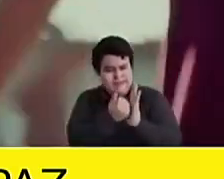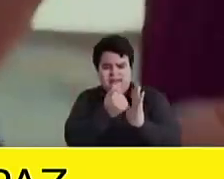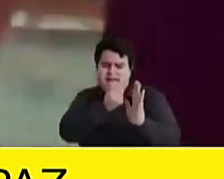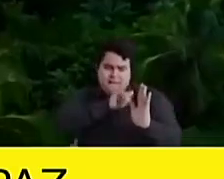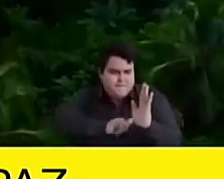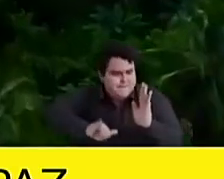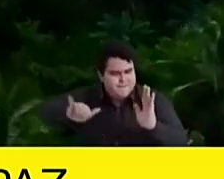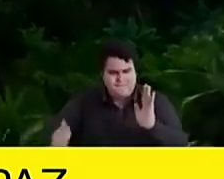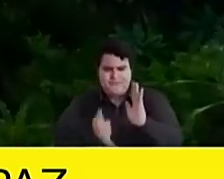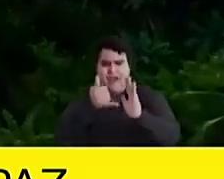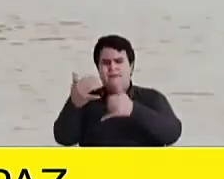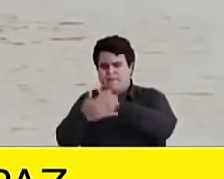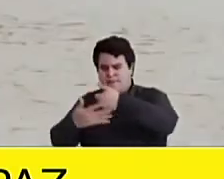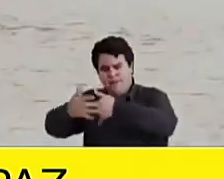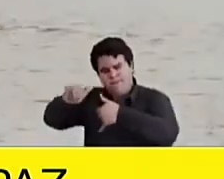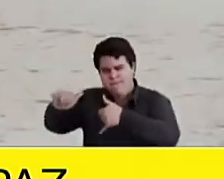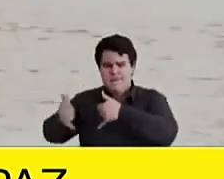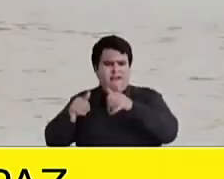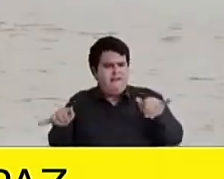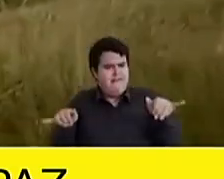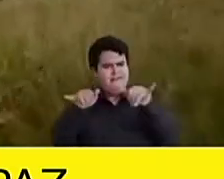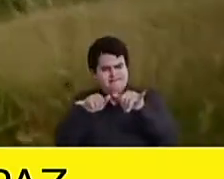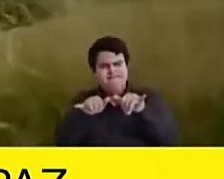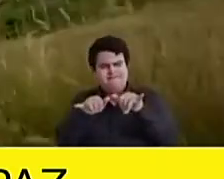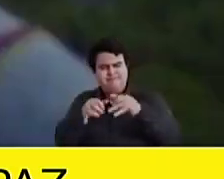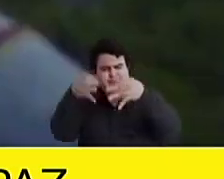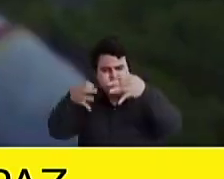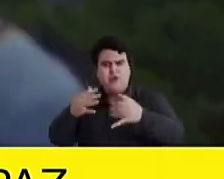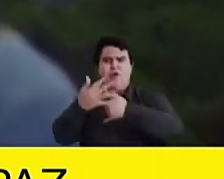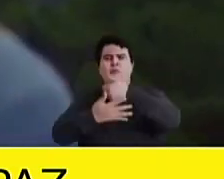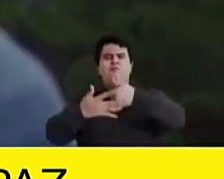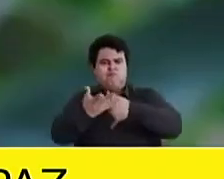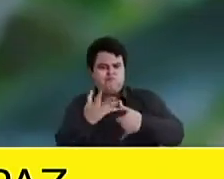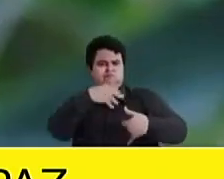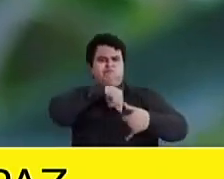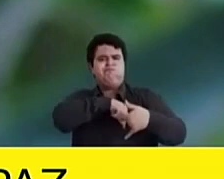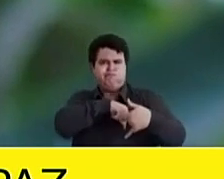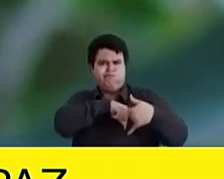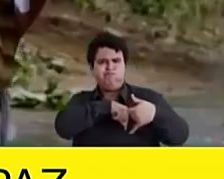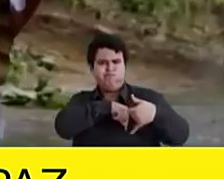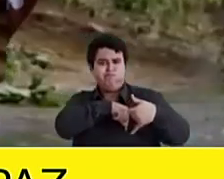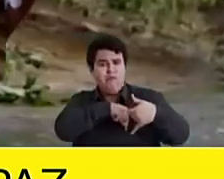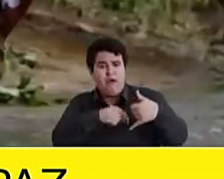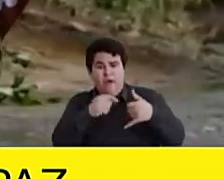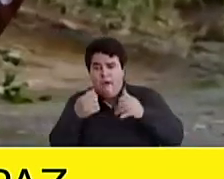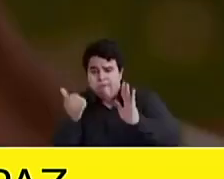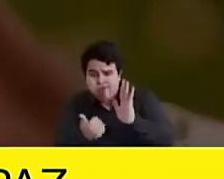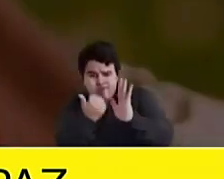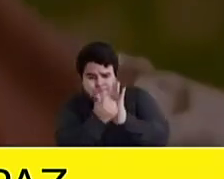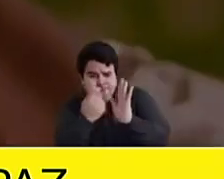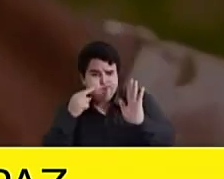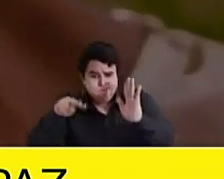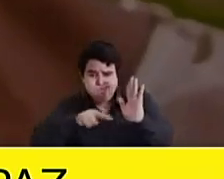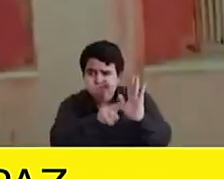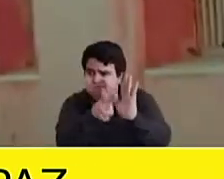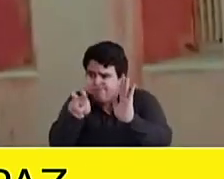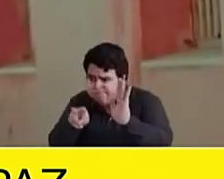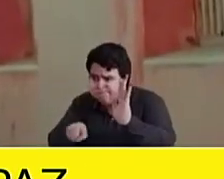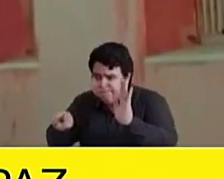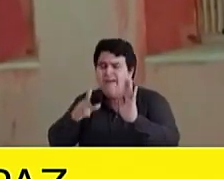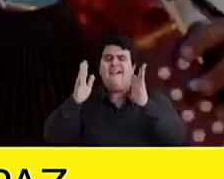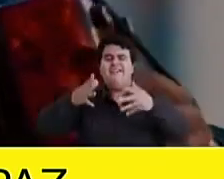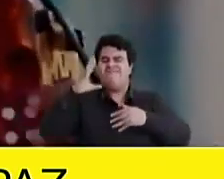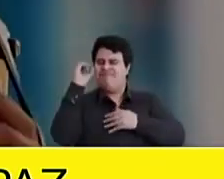más conocidas. Esa, por ejemplo, también tiene sello de paz. Entonces tenemos una cantidad de diferentes